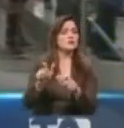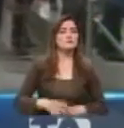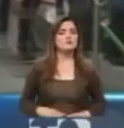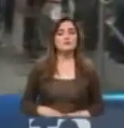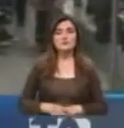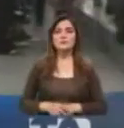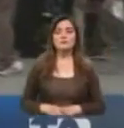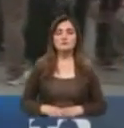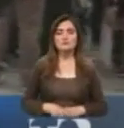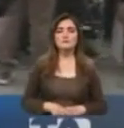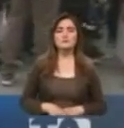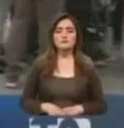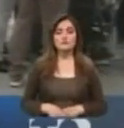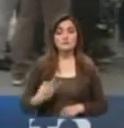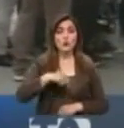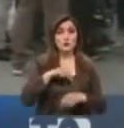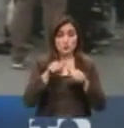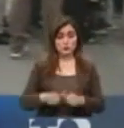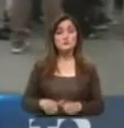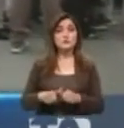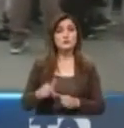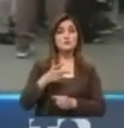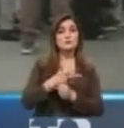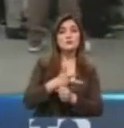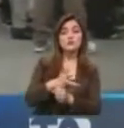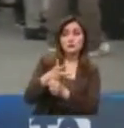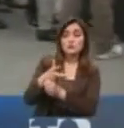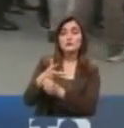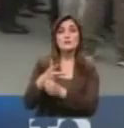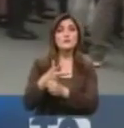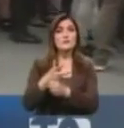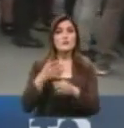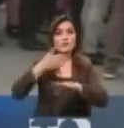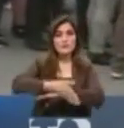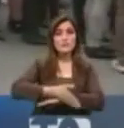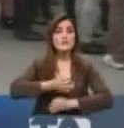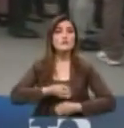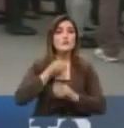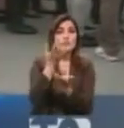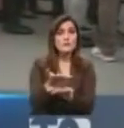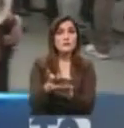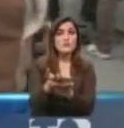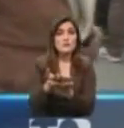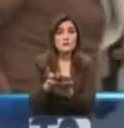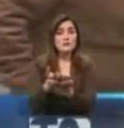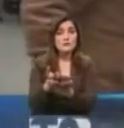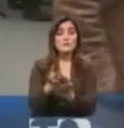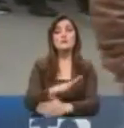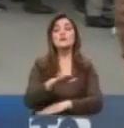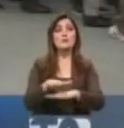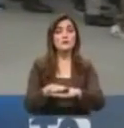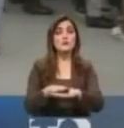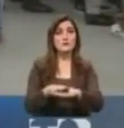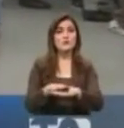quito nosotros continuaremos aquí amigos y compañeros en estudio para luego contarles lo que se presenta y sobre todo